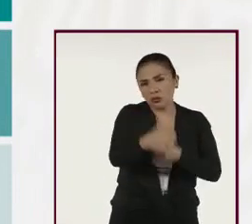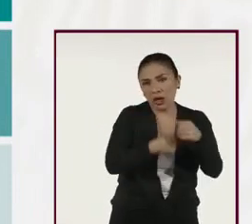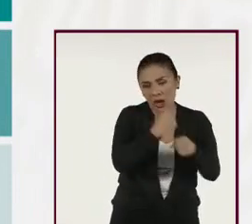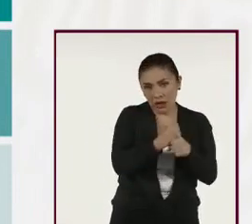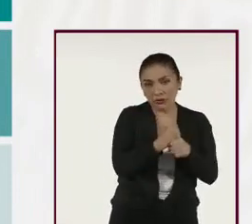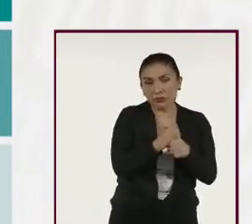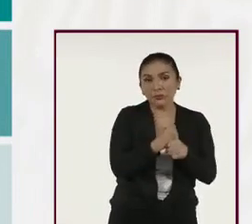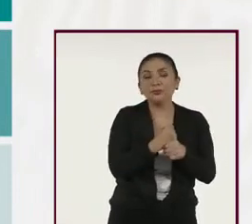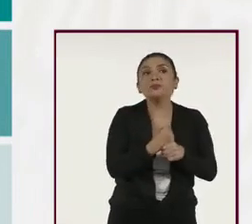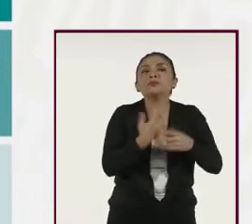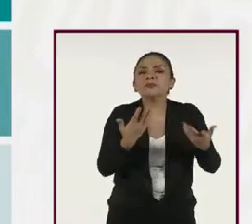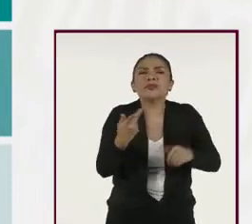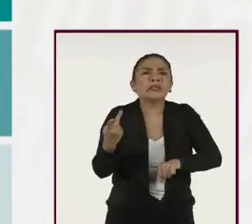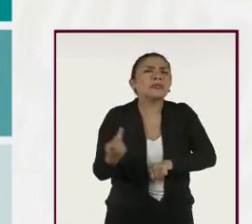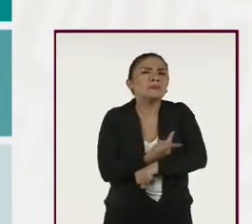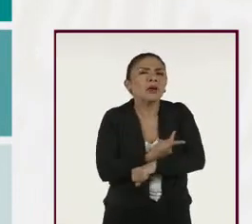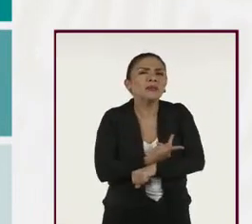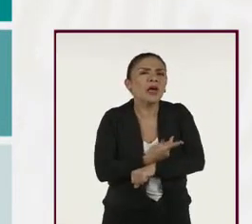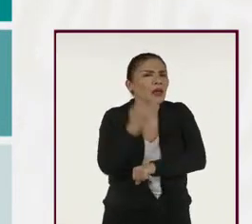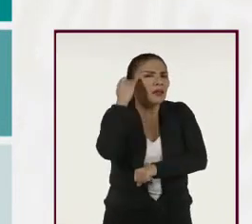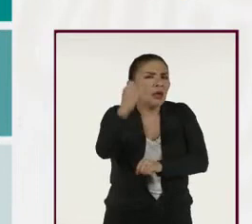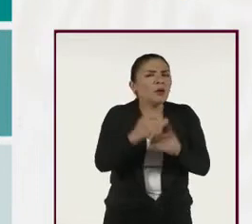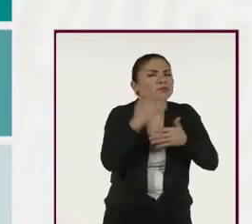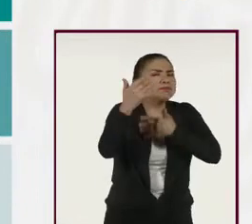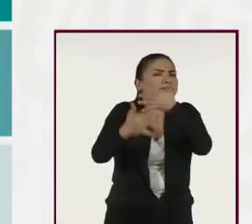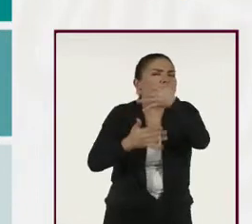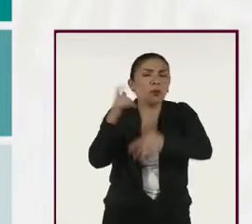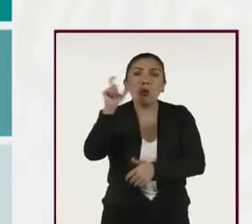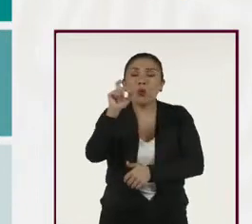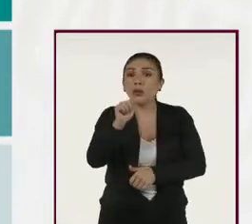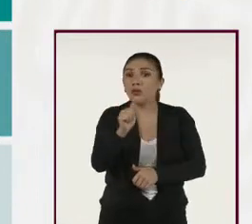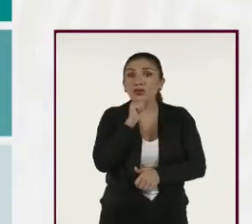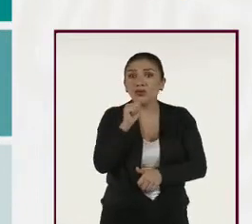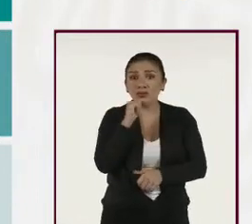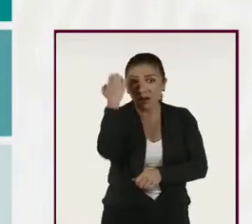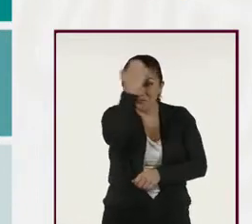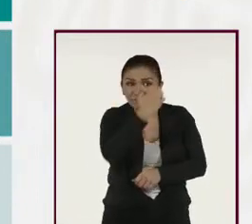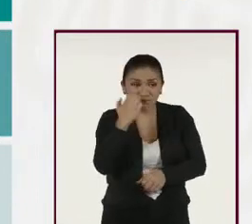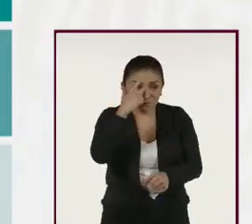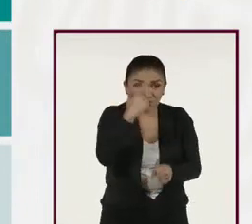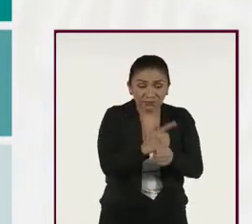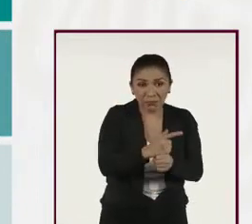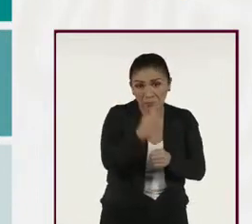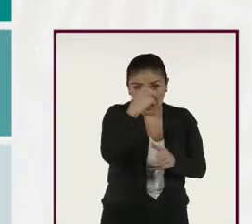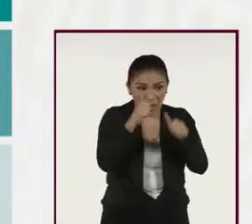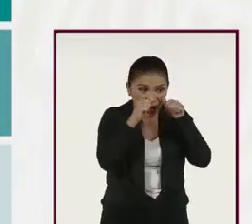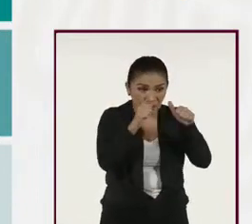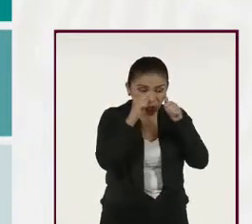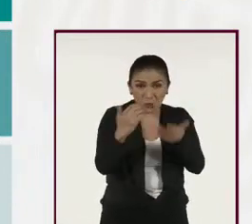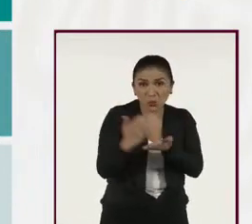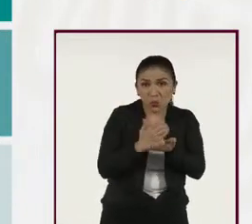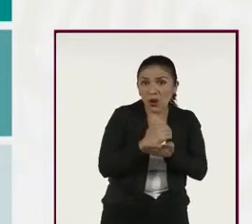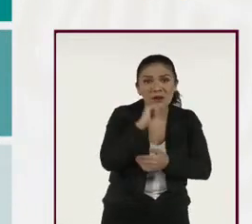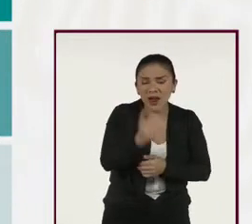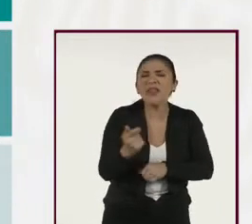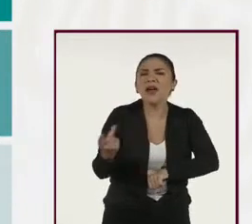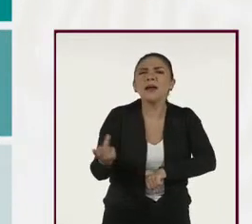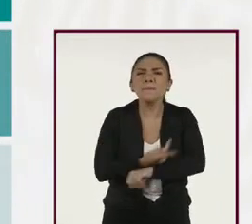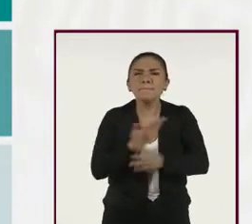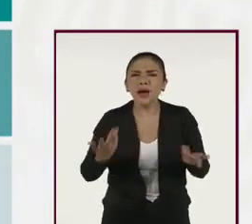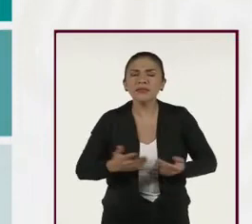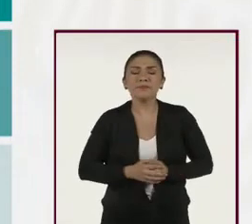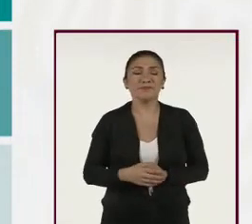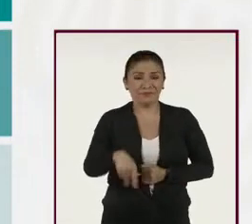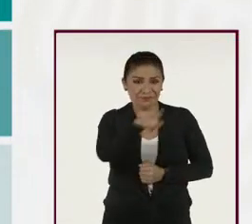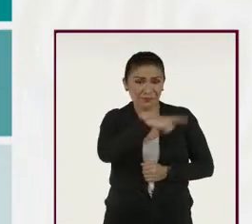años. ¿Qué sucede con el transitar del tiempo cuando no se recibe la atención adecuada? Bueno, hablamos que